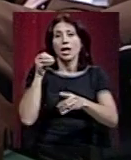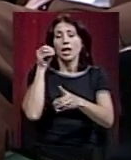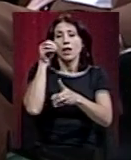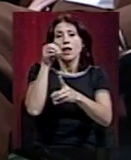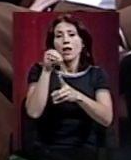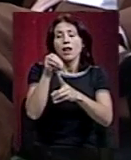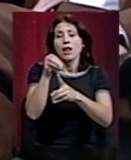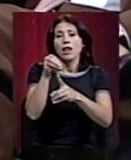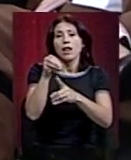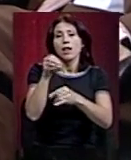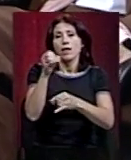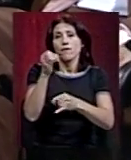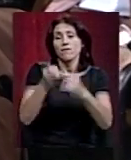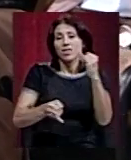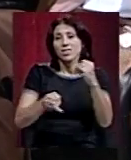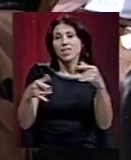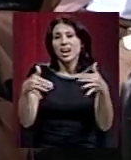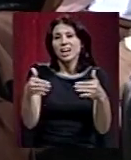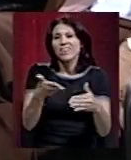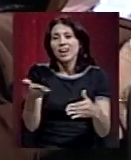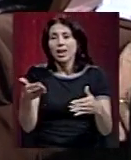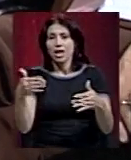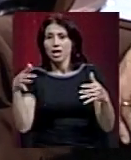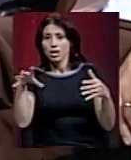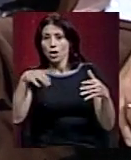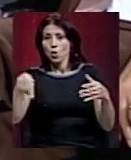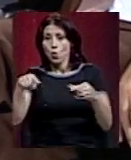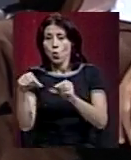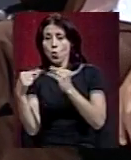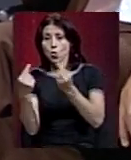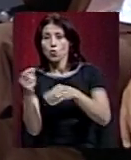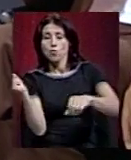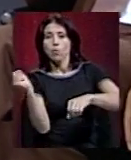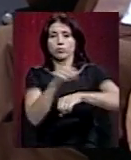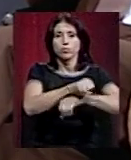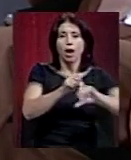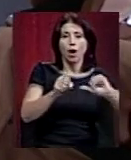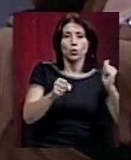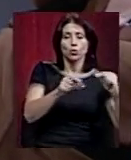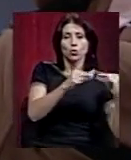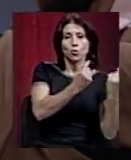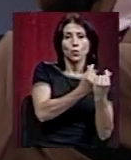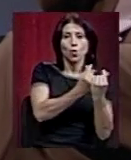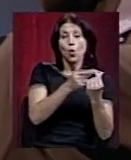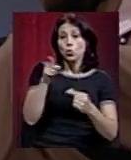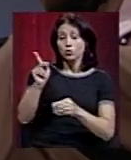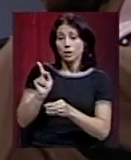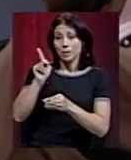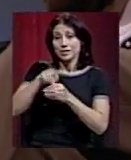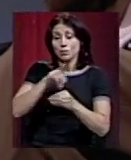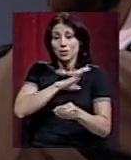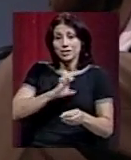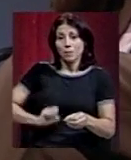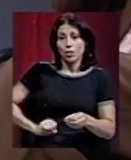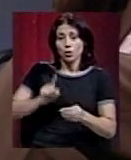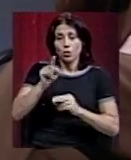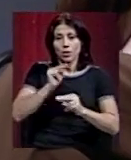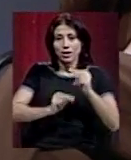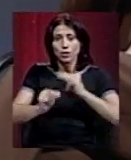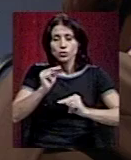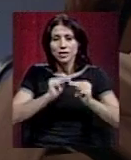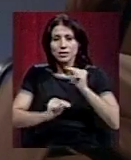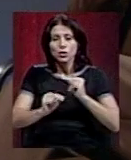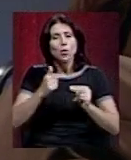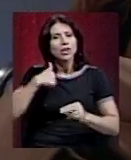de las posiciones se impone a la otra. En la solución de El Salvador, en que usted participó en la negociación, me